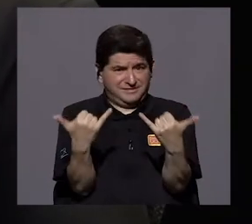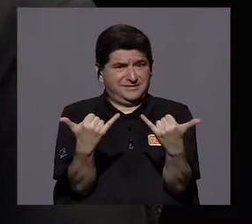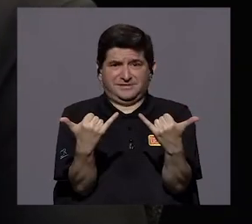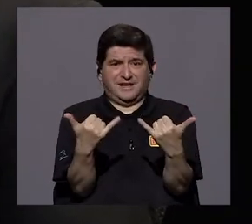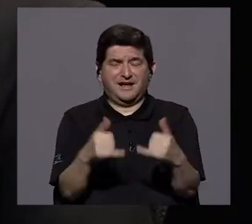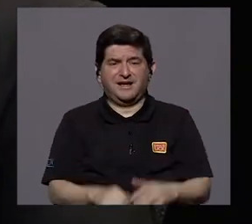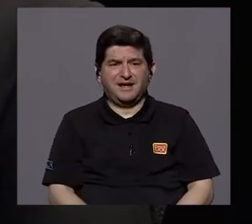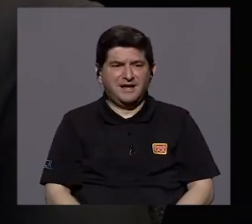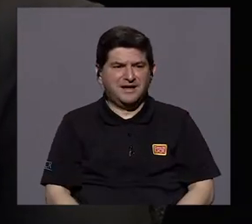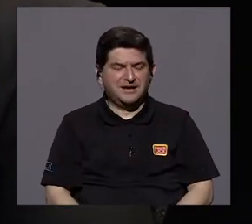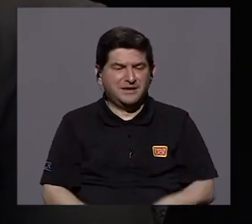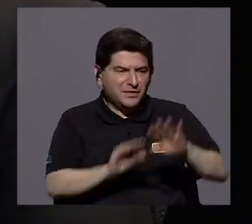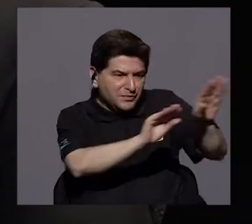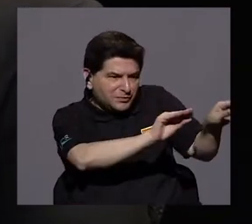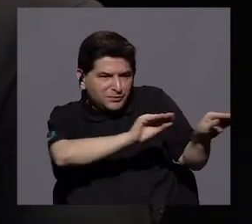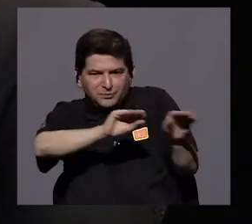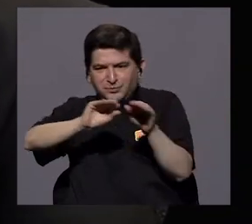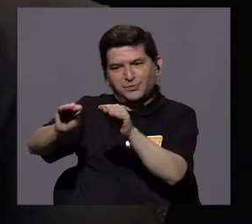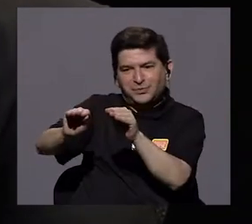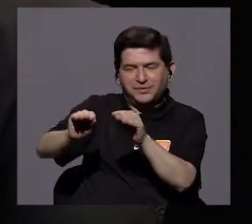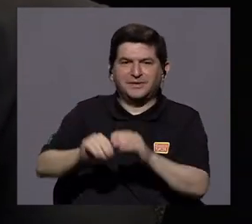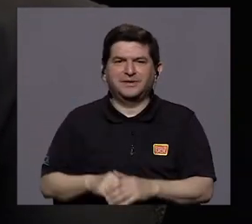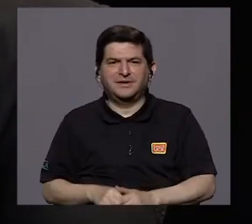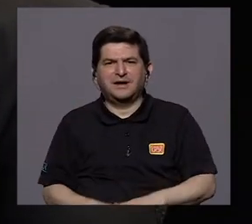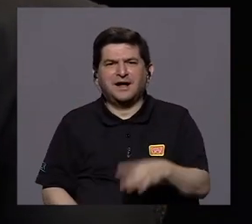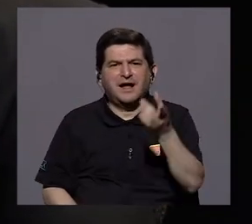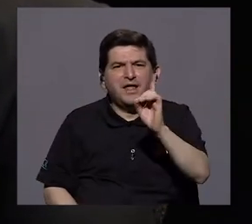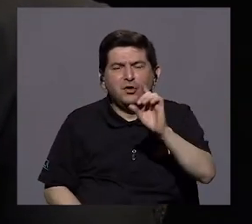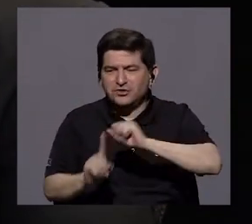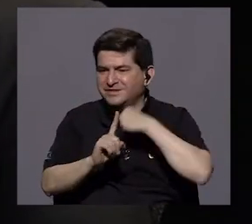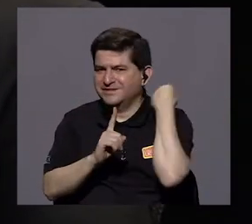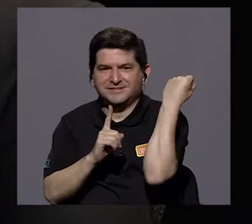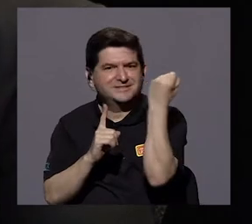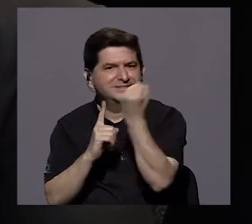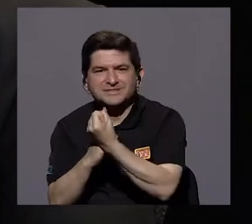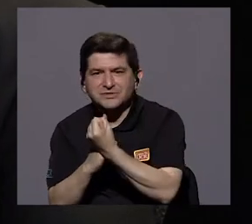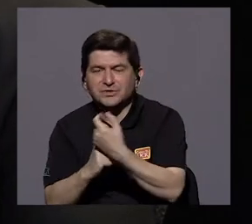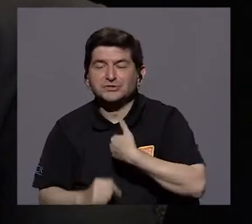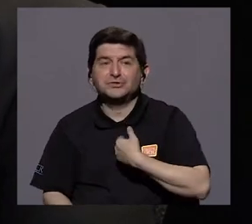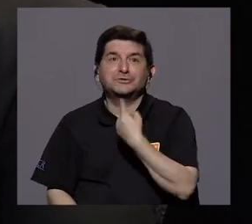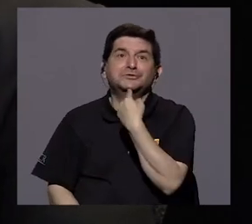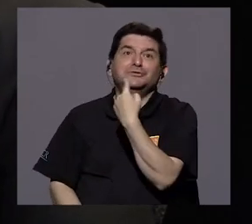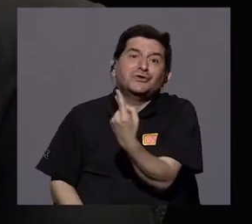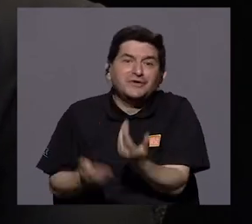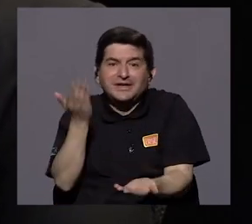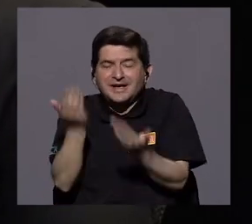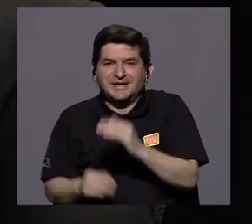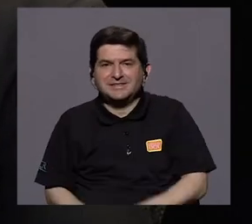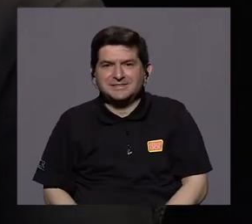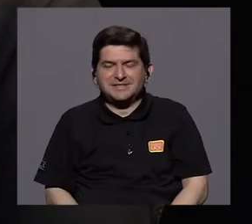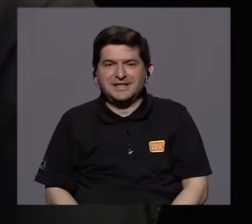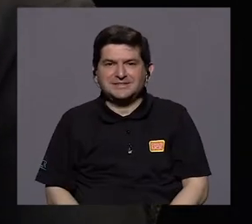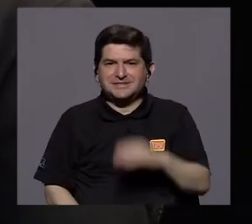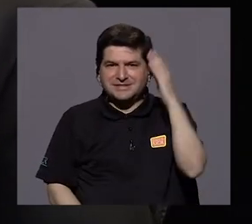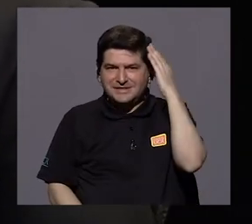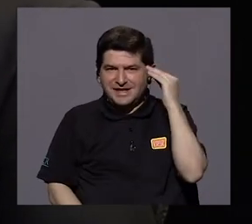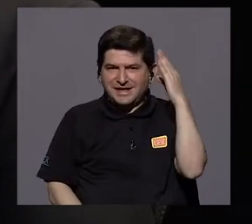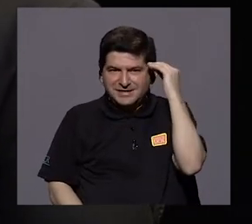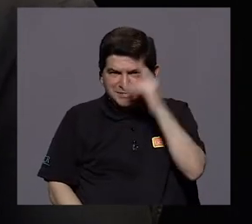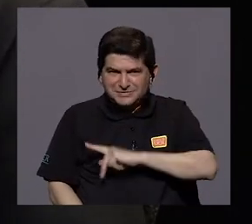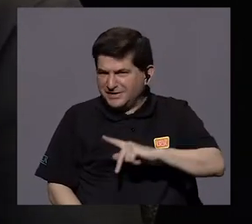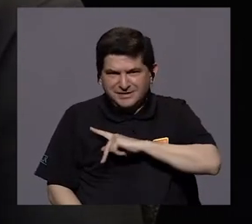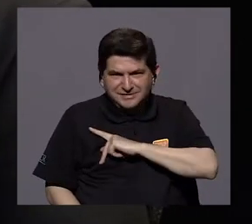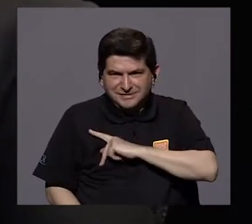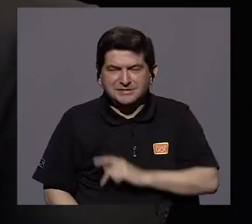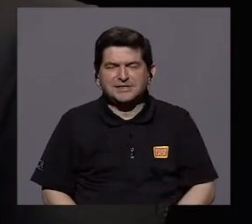ya se han trasladado a una circunstancia que yo llamo de vivencia personal. El